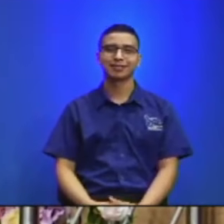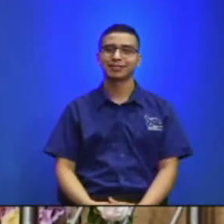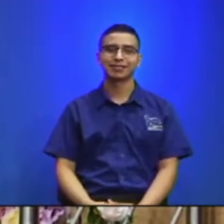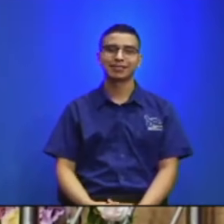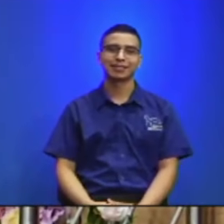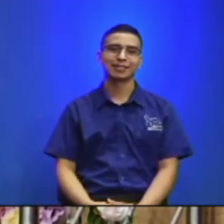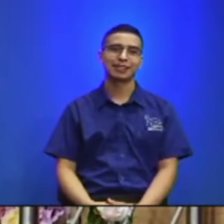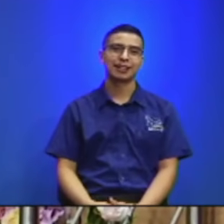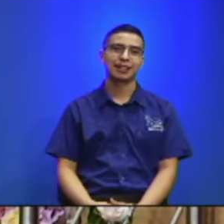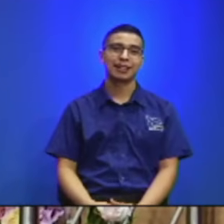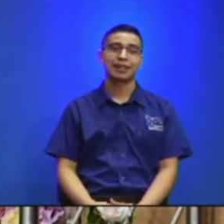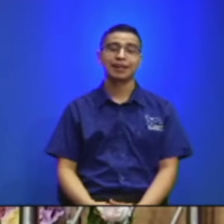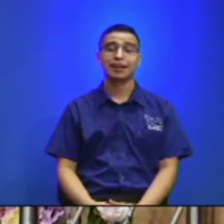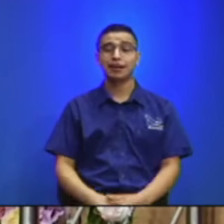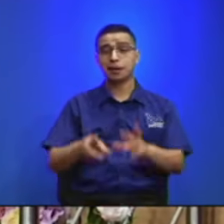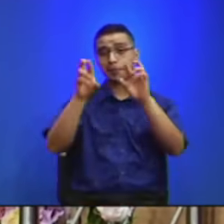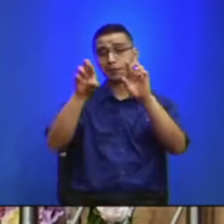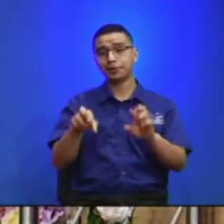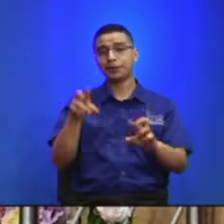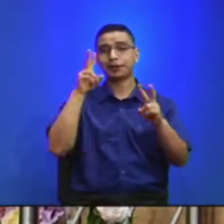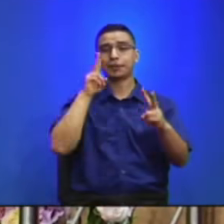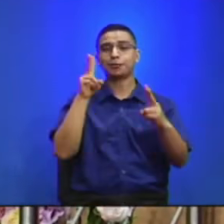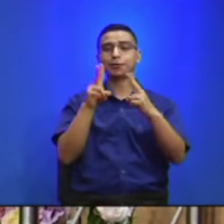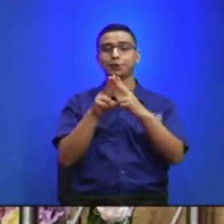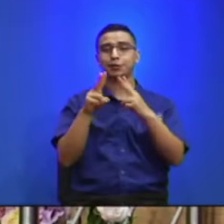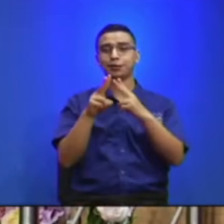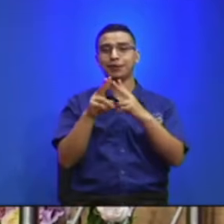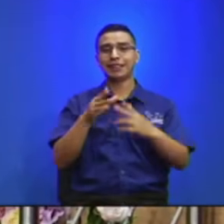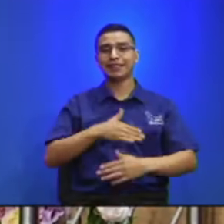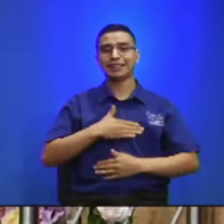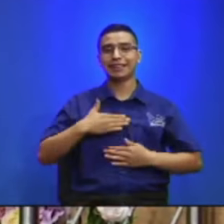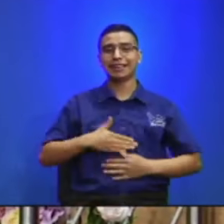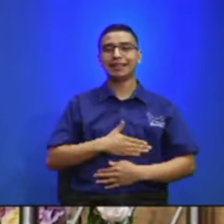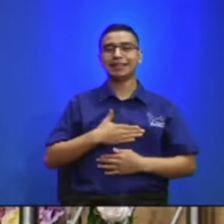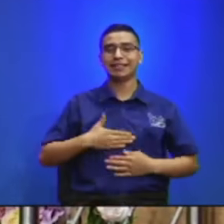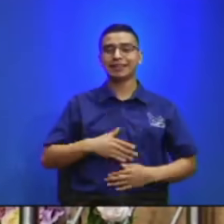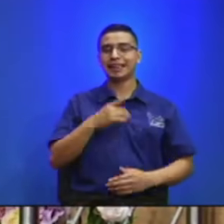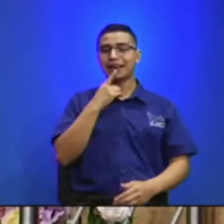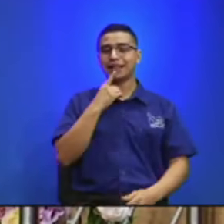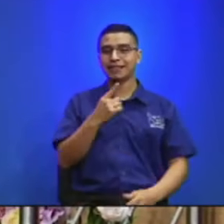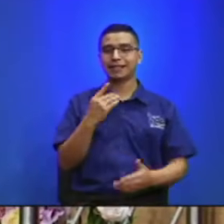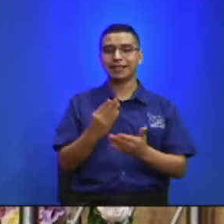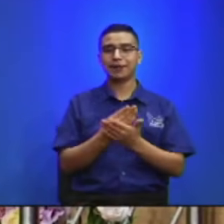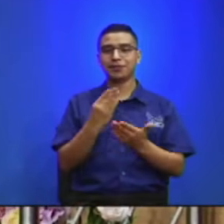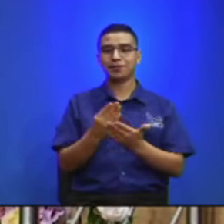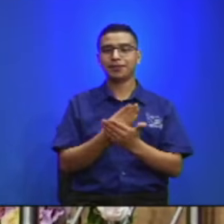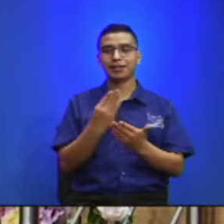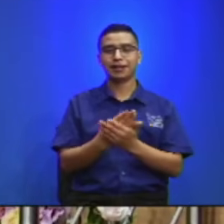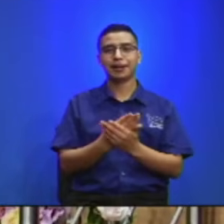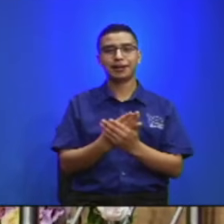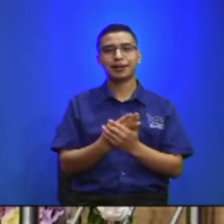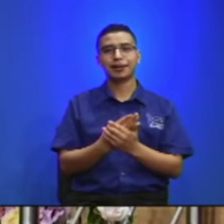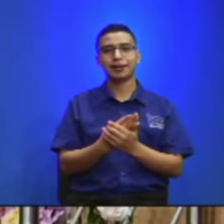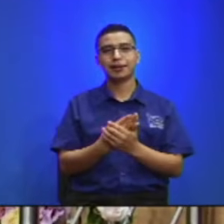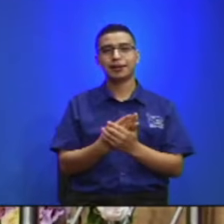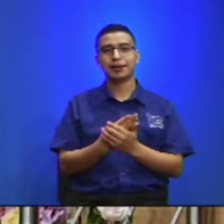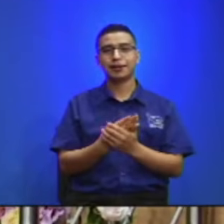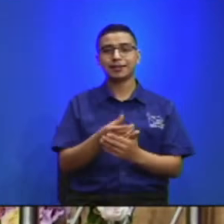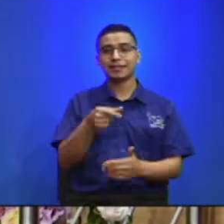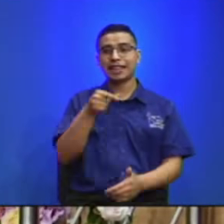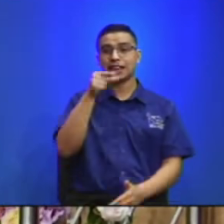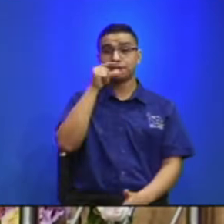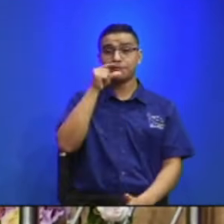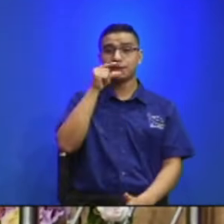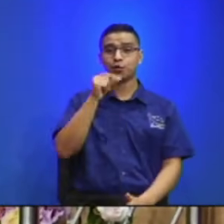entonces el que conoció el deleite y pues no eso lo dice la biblia pero no lo dice con el café sino que dice del vino